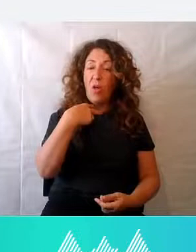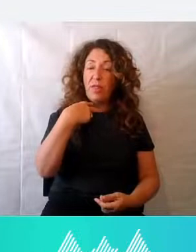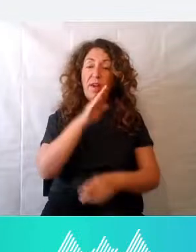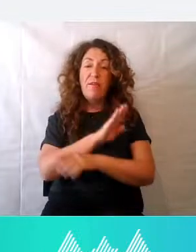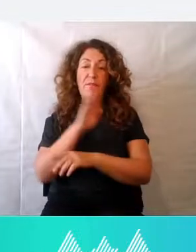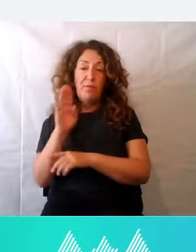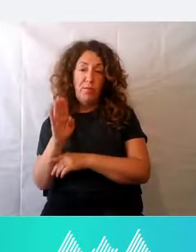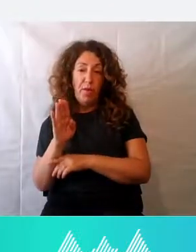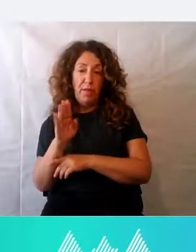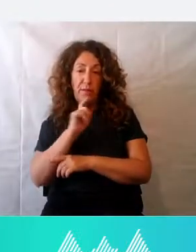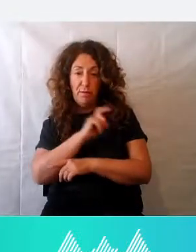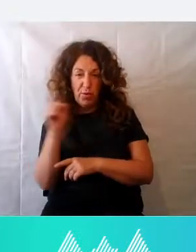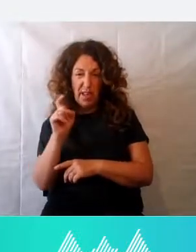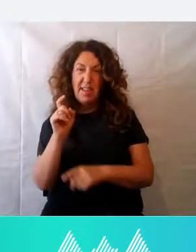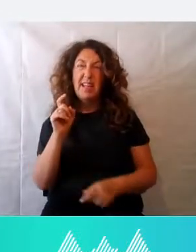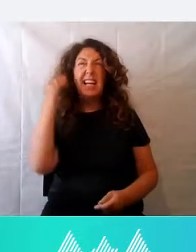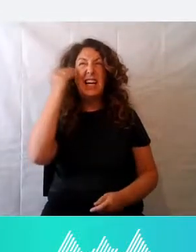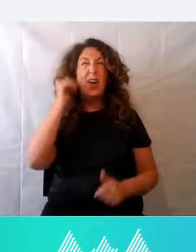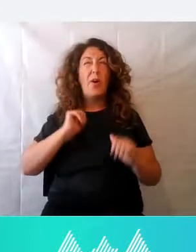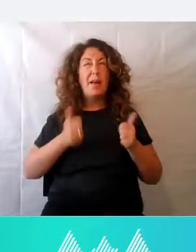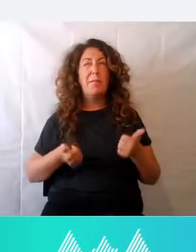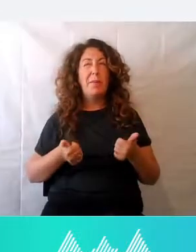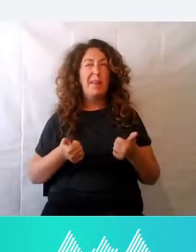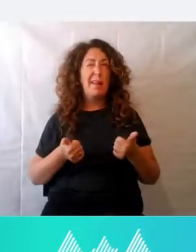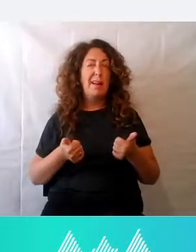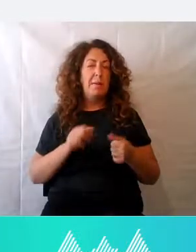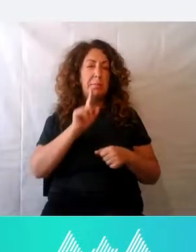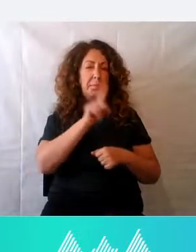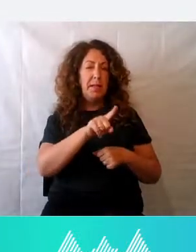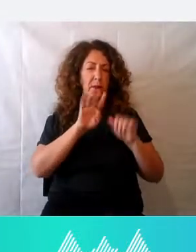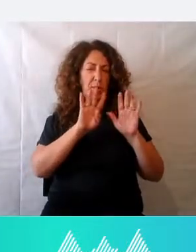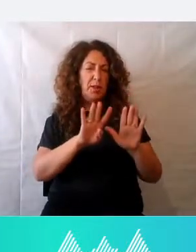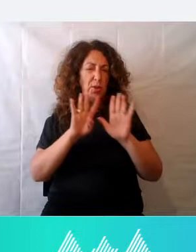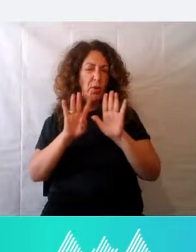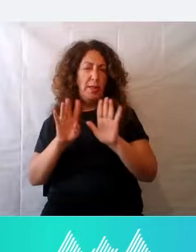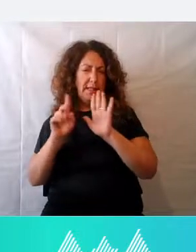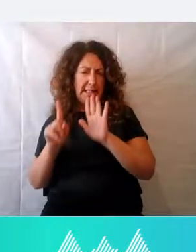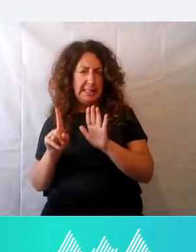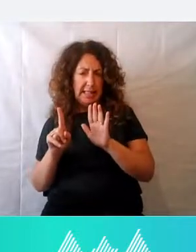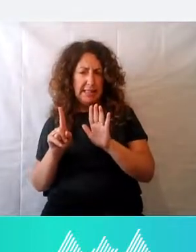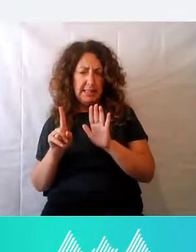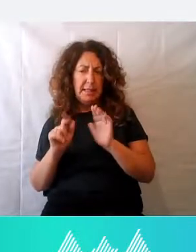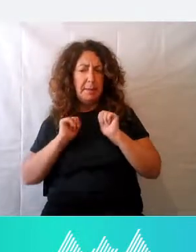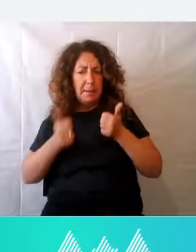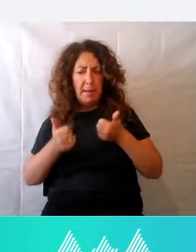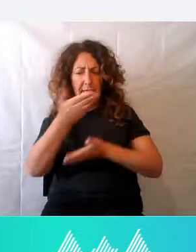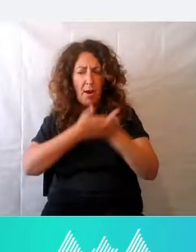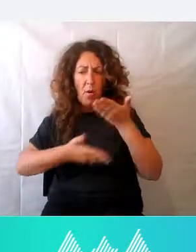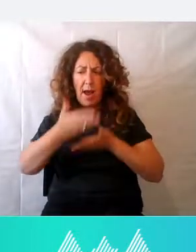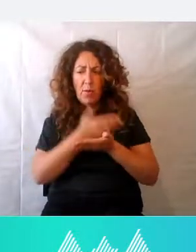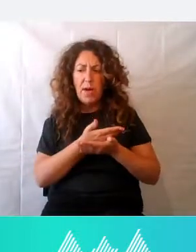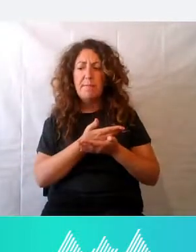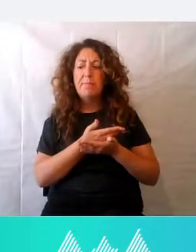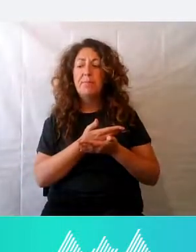creo que empezamos en el 96 97 a colaborar surgió esa